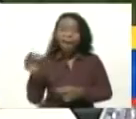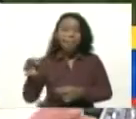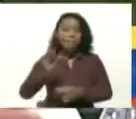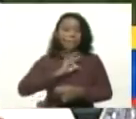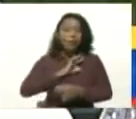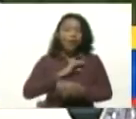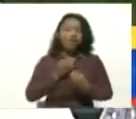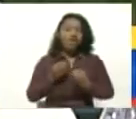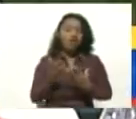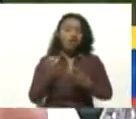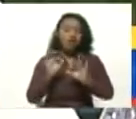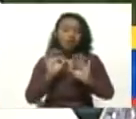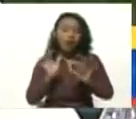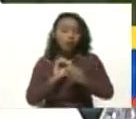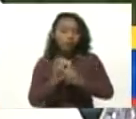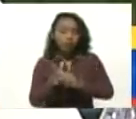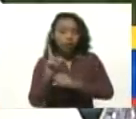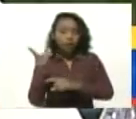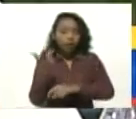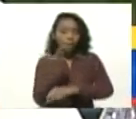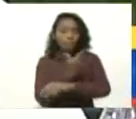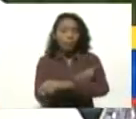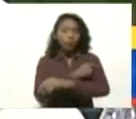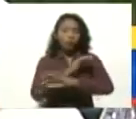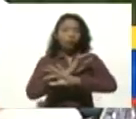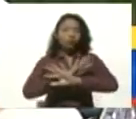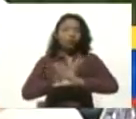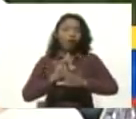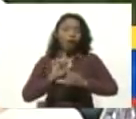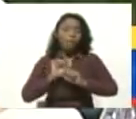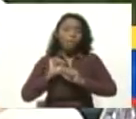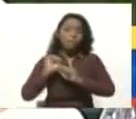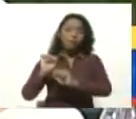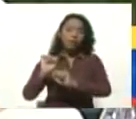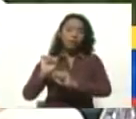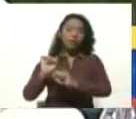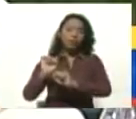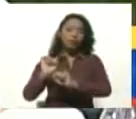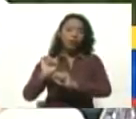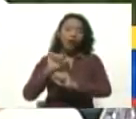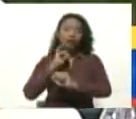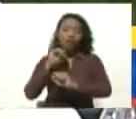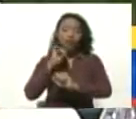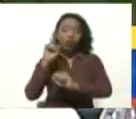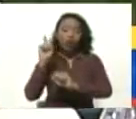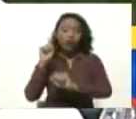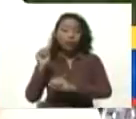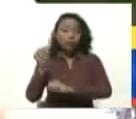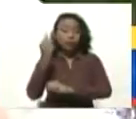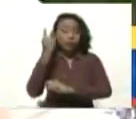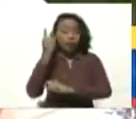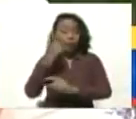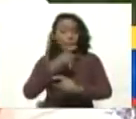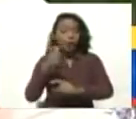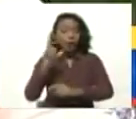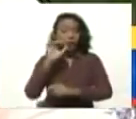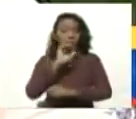contagiadas y que además fueron vacunadas. Bueno, los datos que arroja este primer plan piloto es que